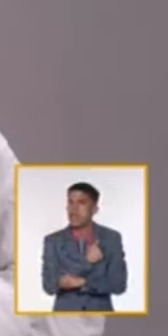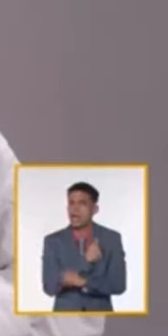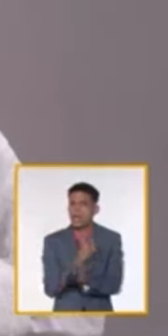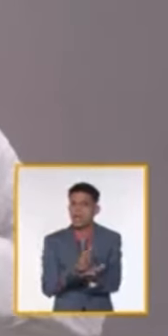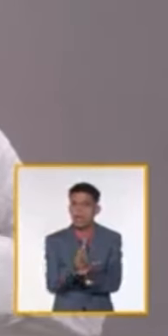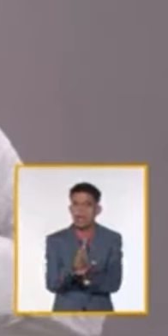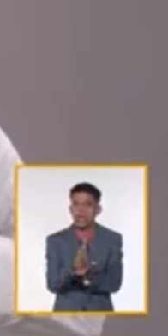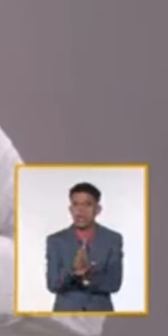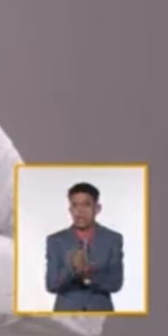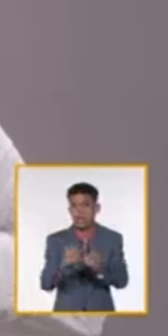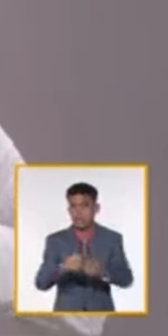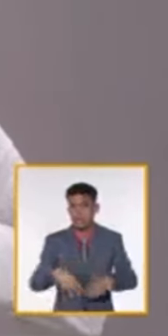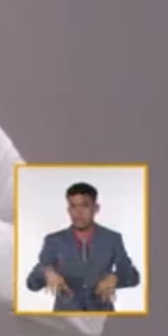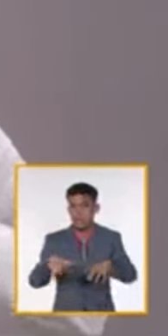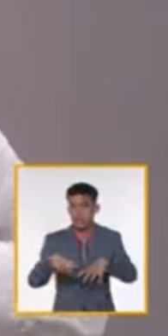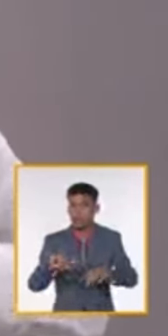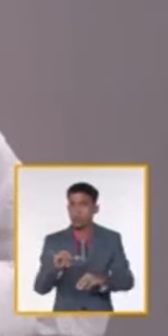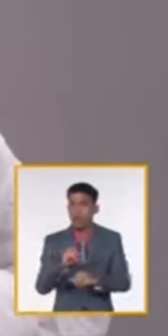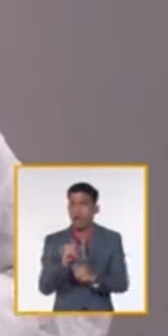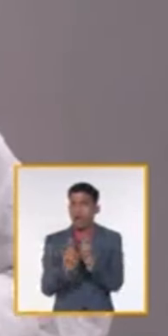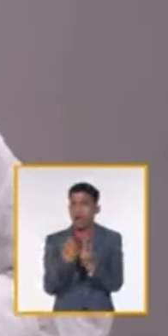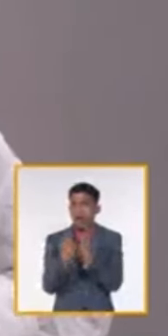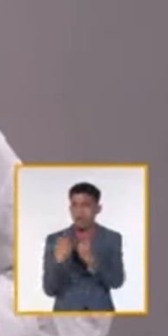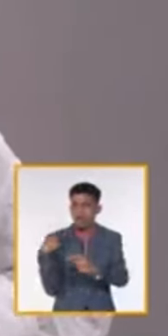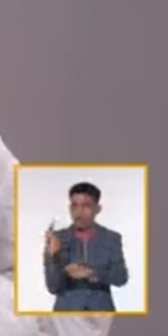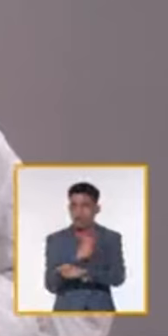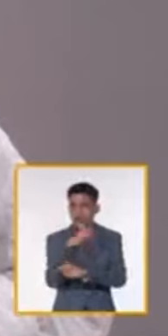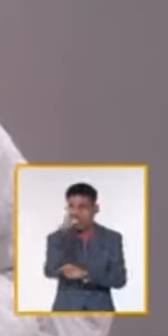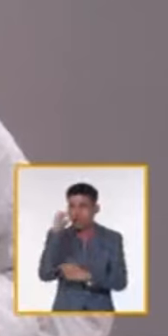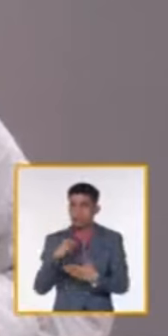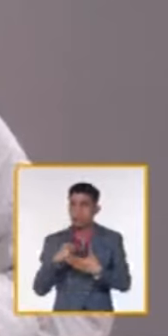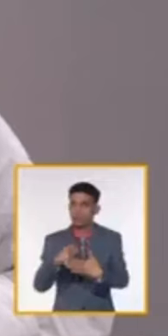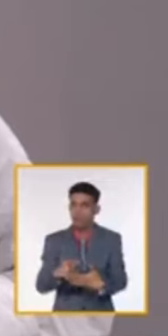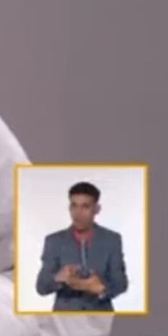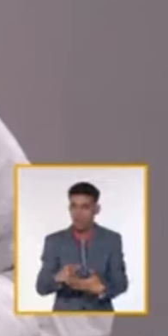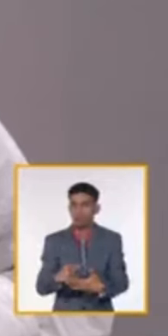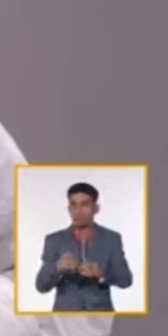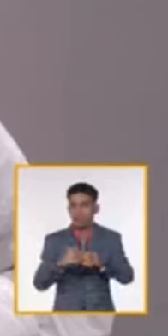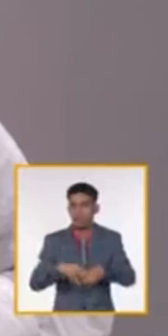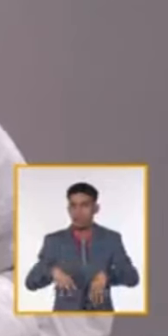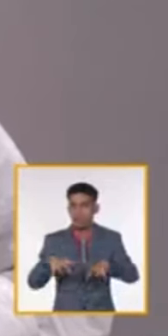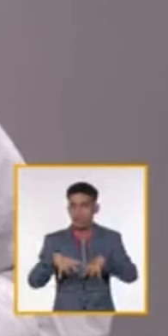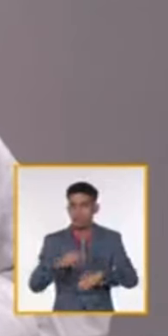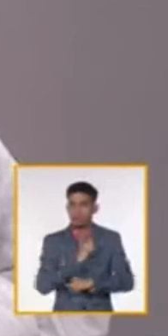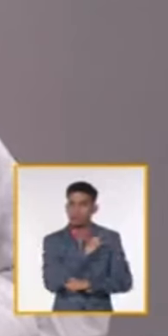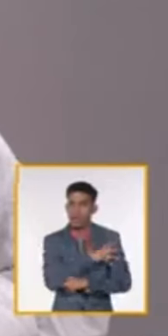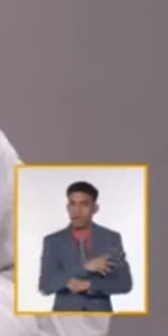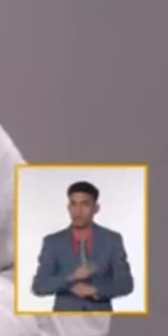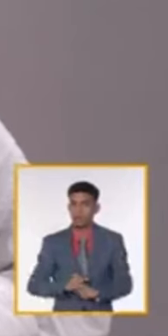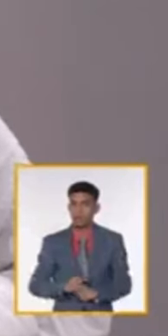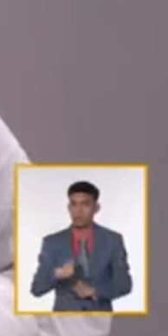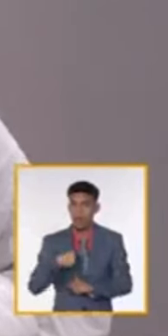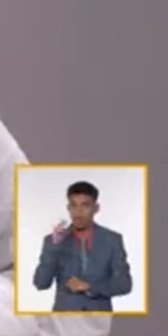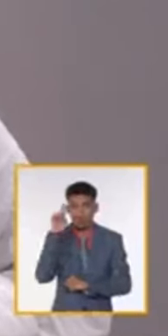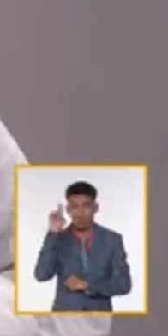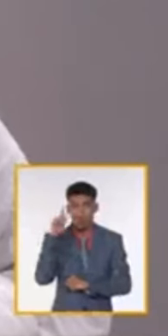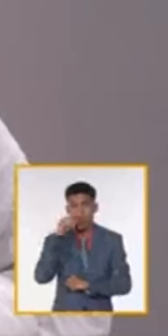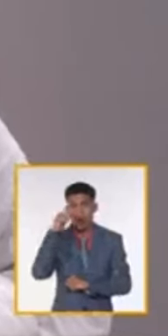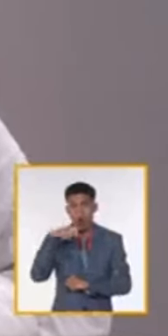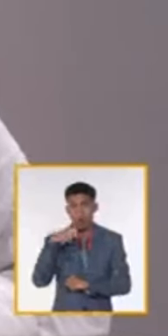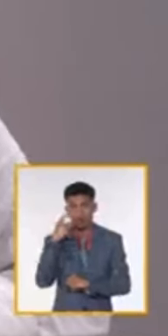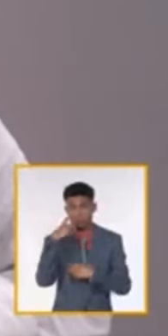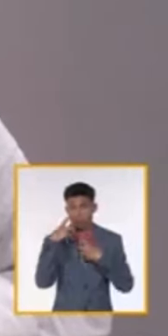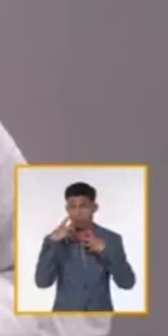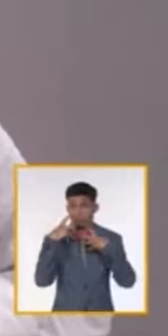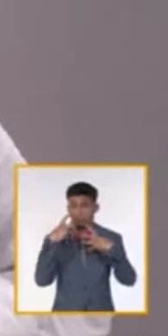un momento nuevo. Como recuerdo, uno de los intelectuales más importantes de